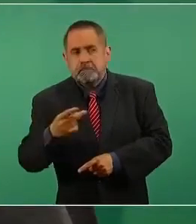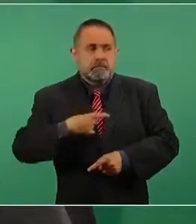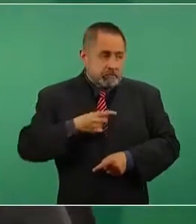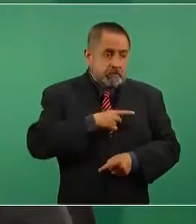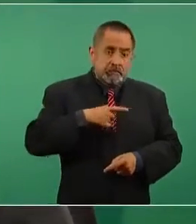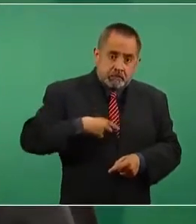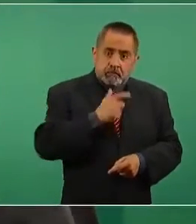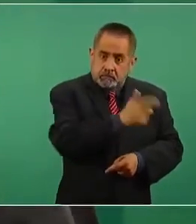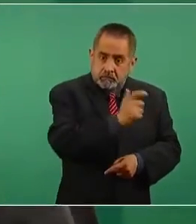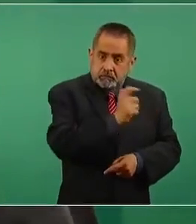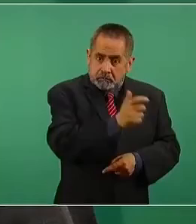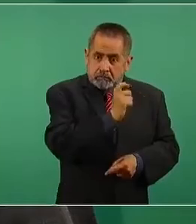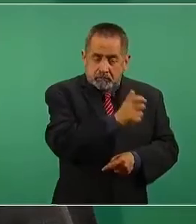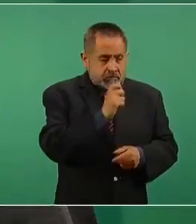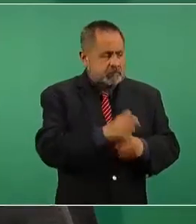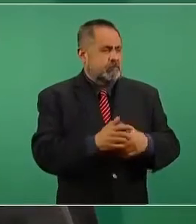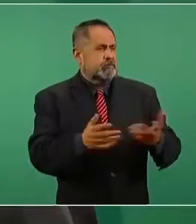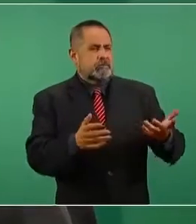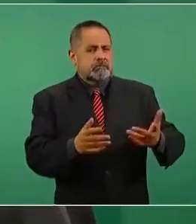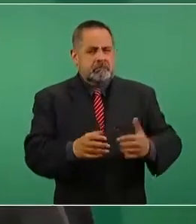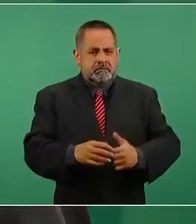necesitara el gas.